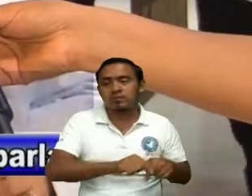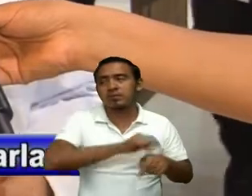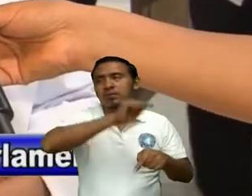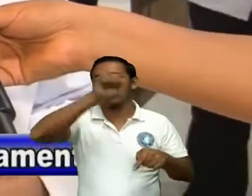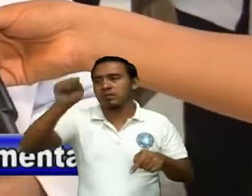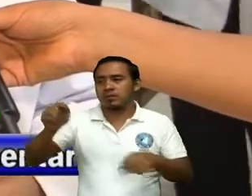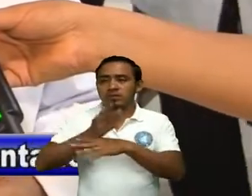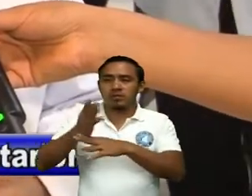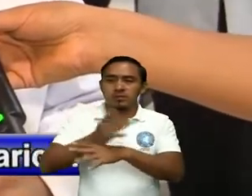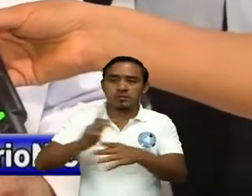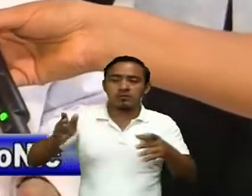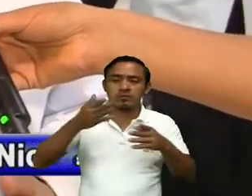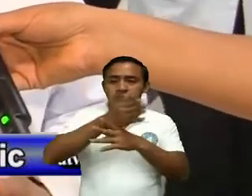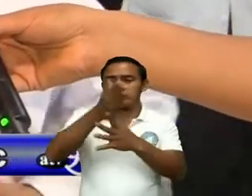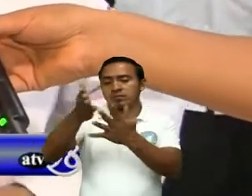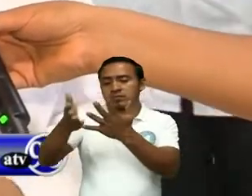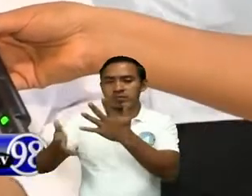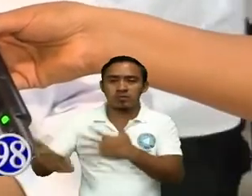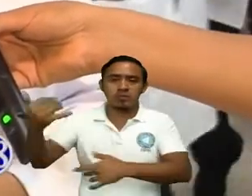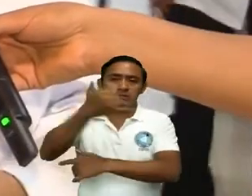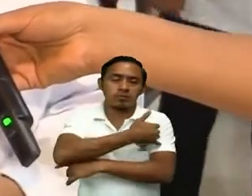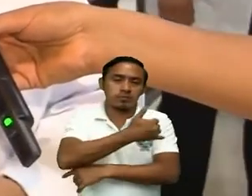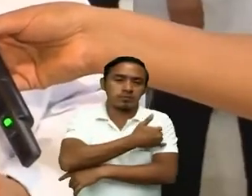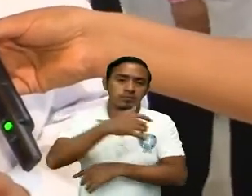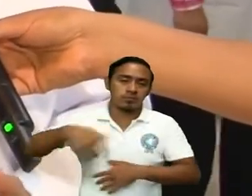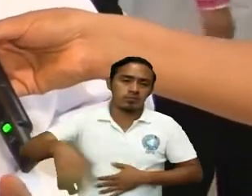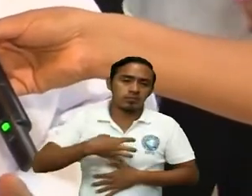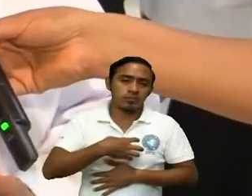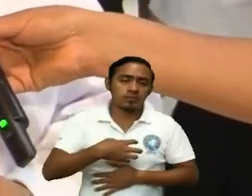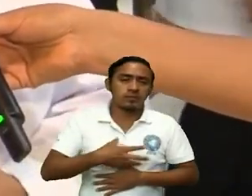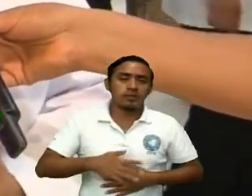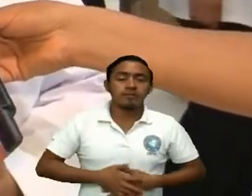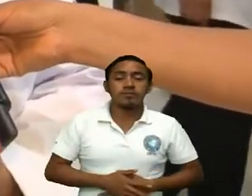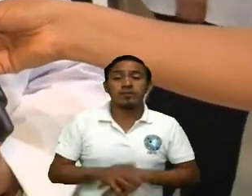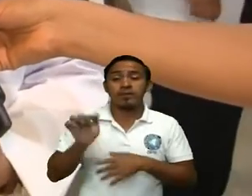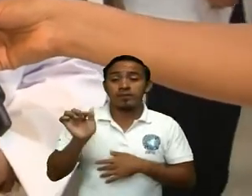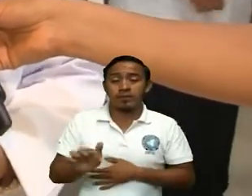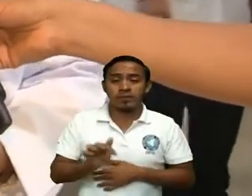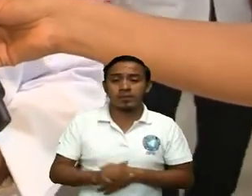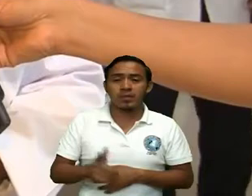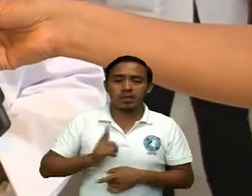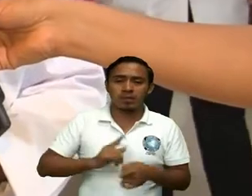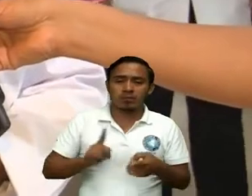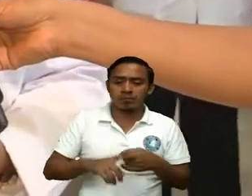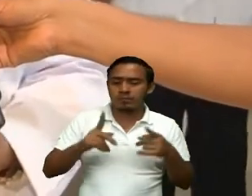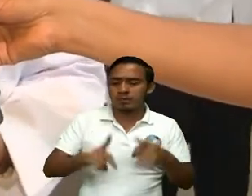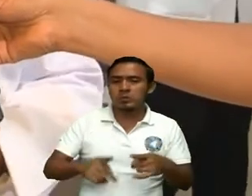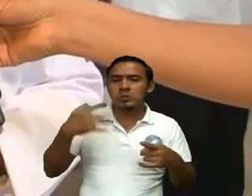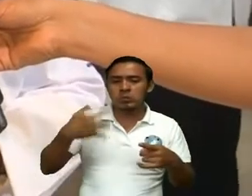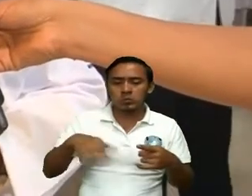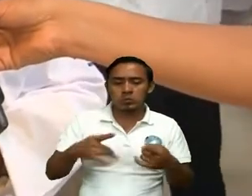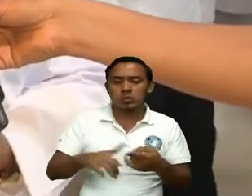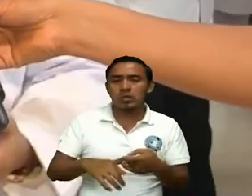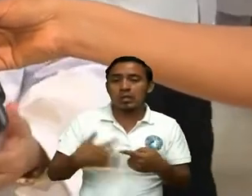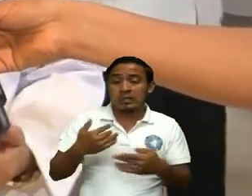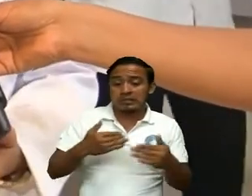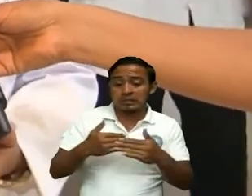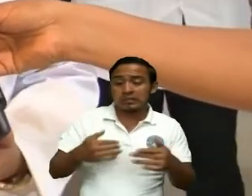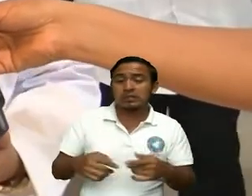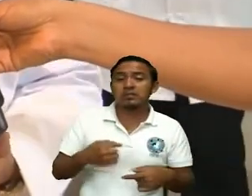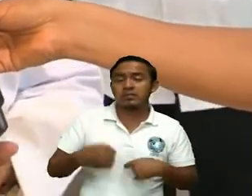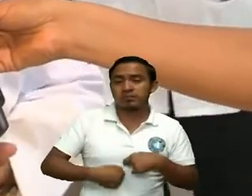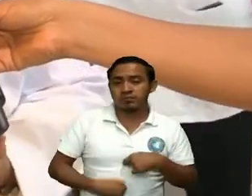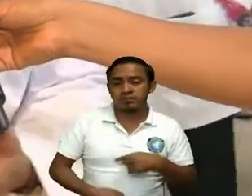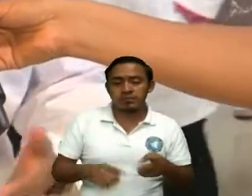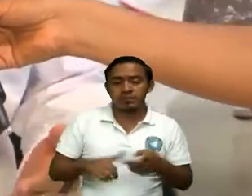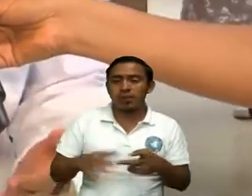las diferentes áreas de hospitalización del hospital. Aquí nosotros recibimos pacientes graves, posquirúrgicos, graves